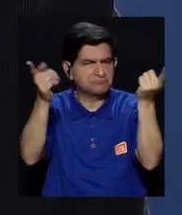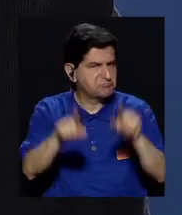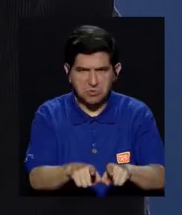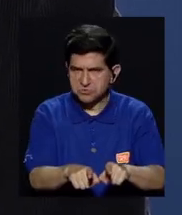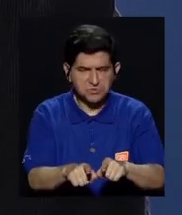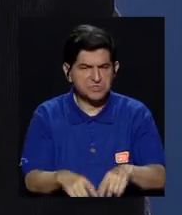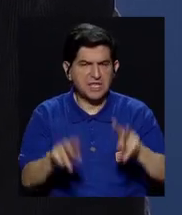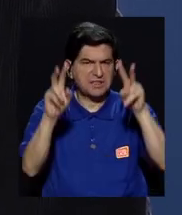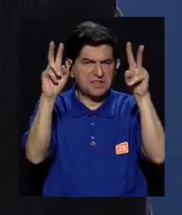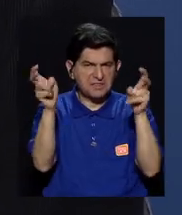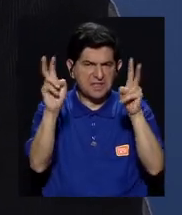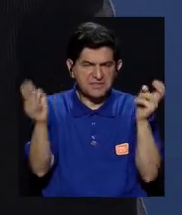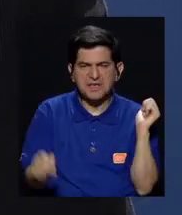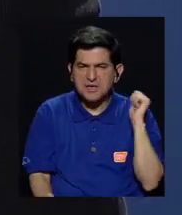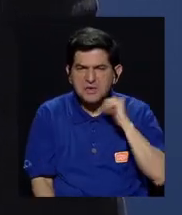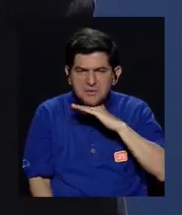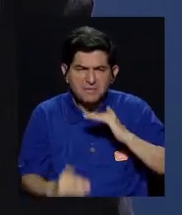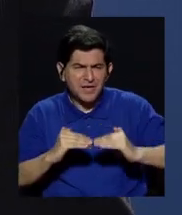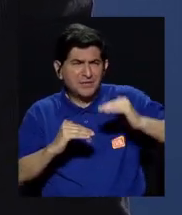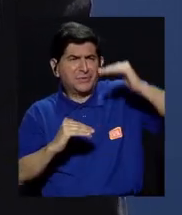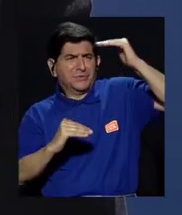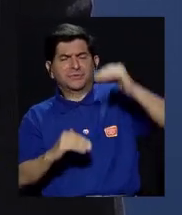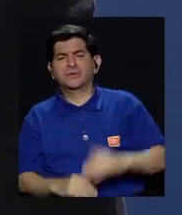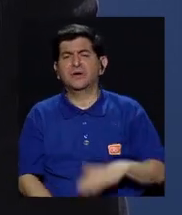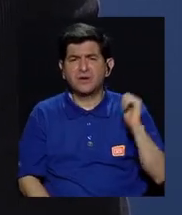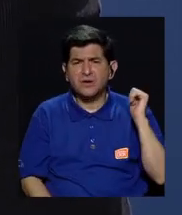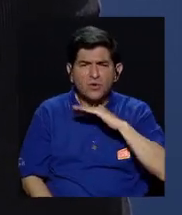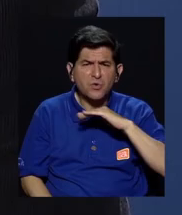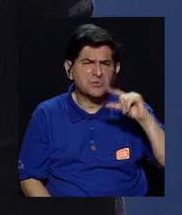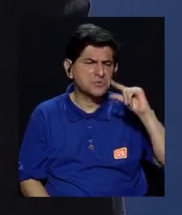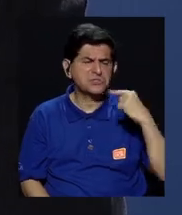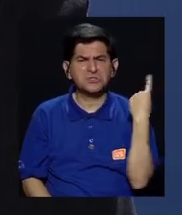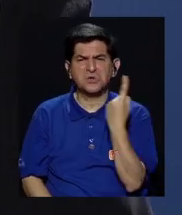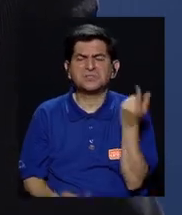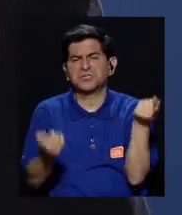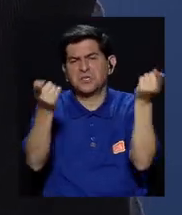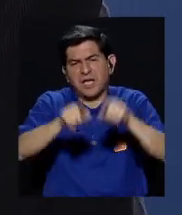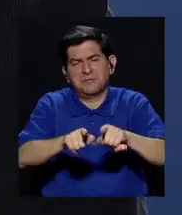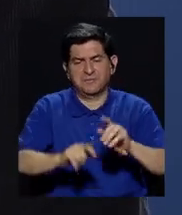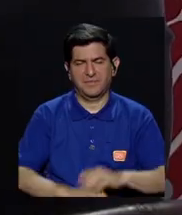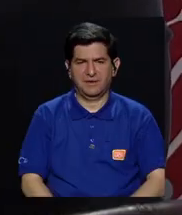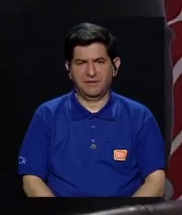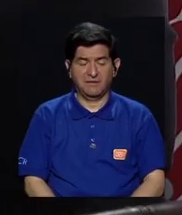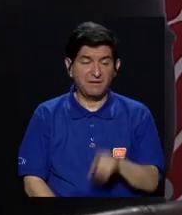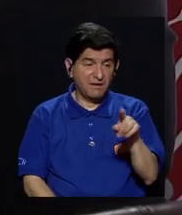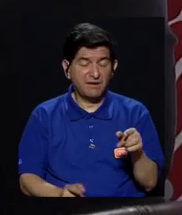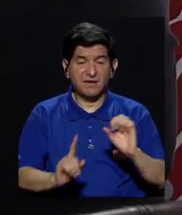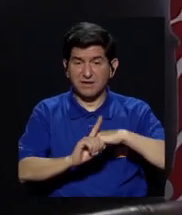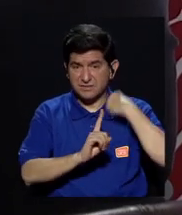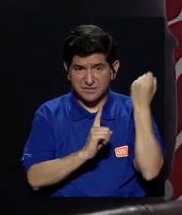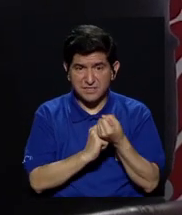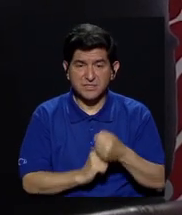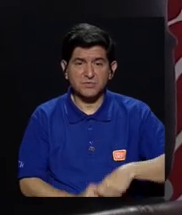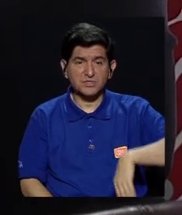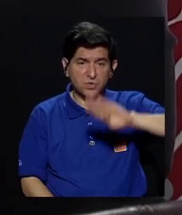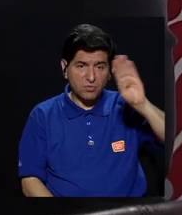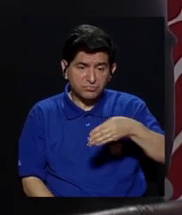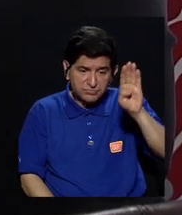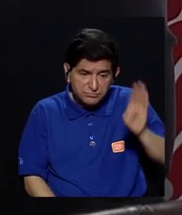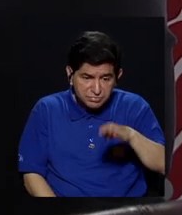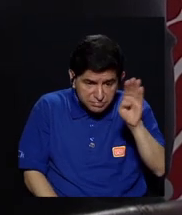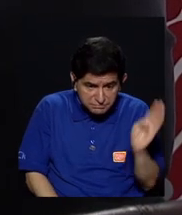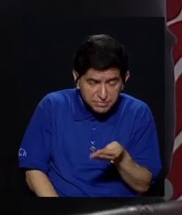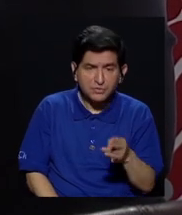más temas de corrupción de alto nivel porque la corrupción pequeña que siempre va a estar presente y en este caso el cementazo vino